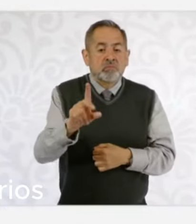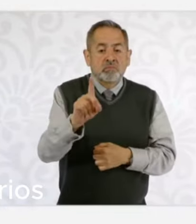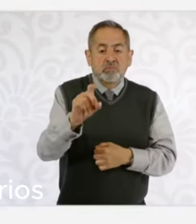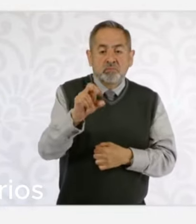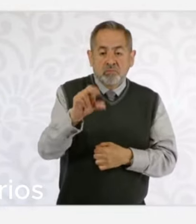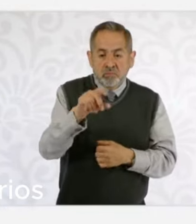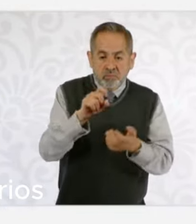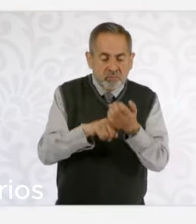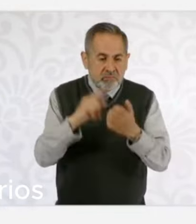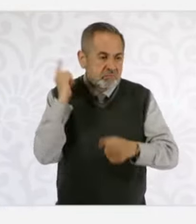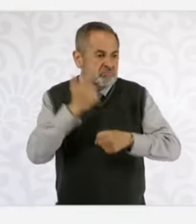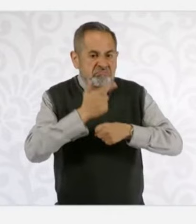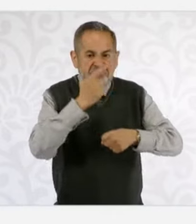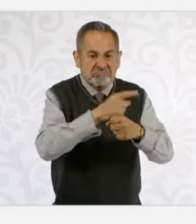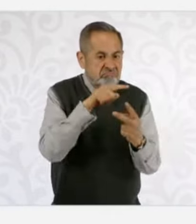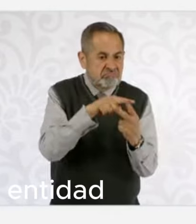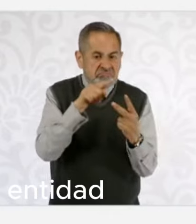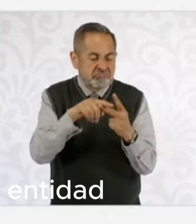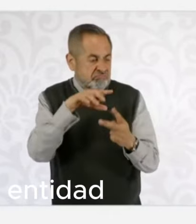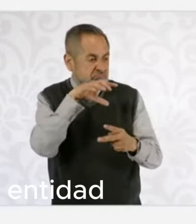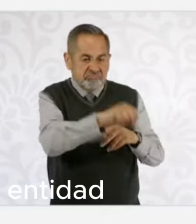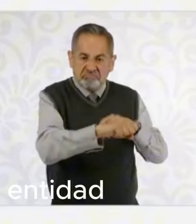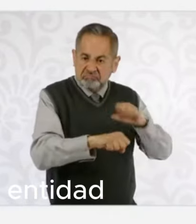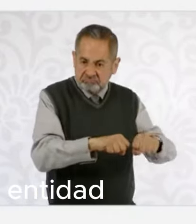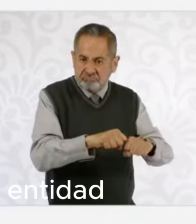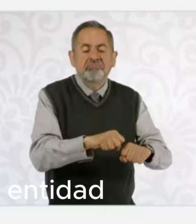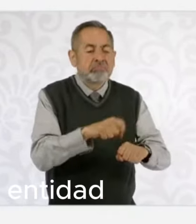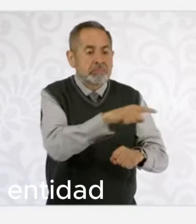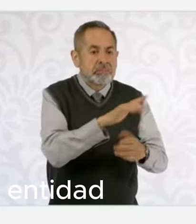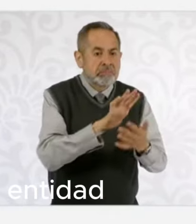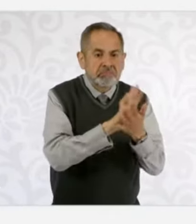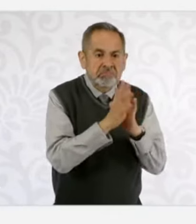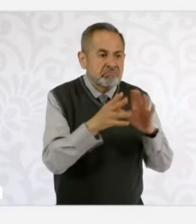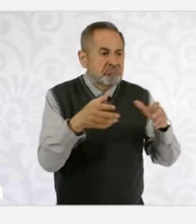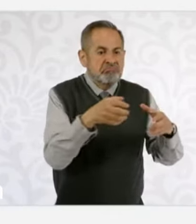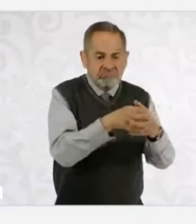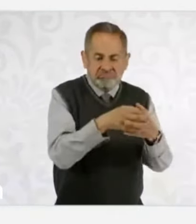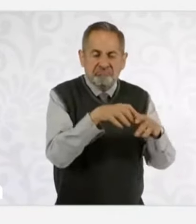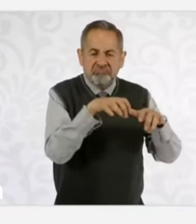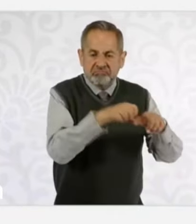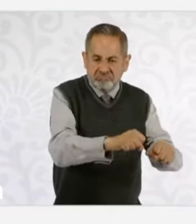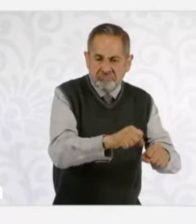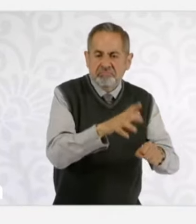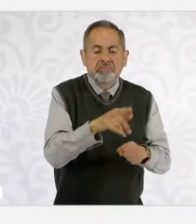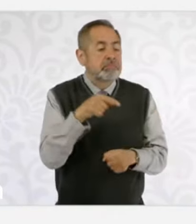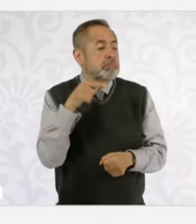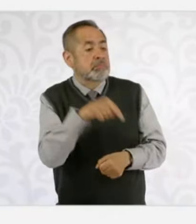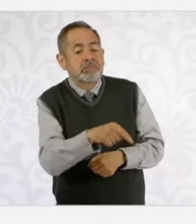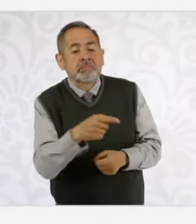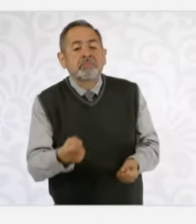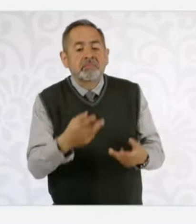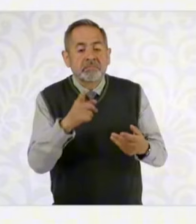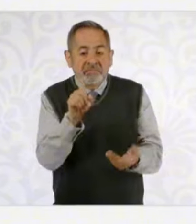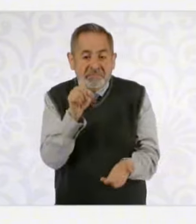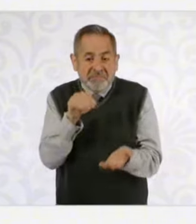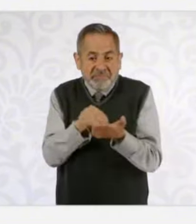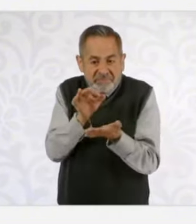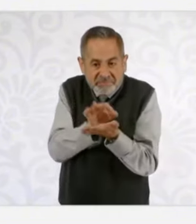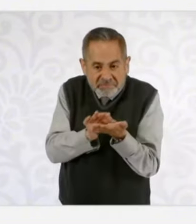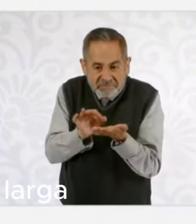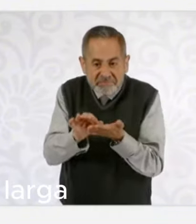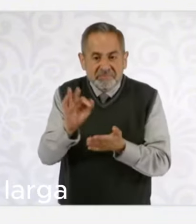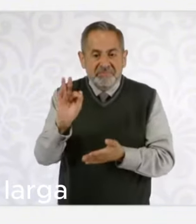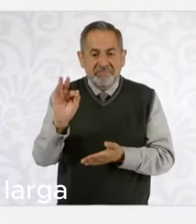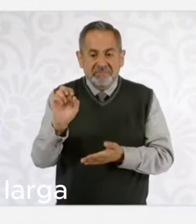detenidos 2 objetivos prioritarios que presuntamente operaban para un cártel con presencia en la entidad, a quienes se les aseguraron también 1.000 pastillas de